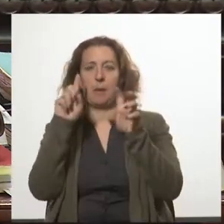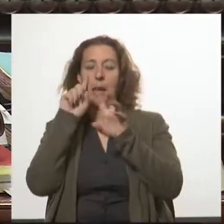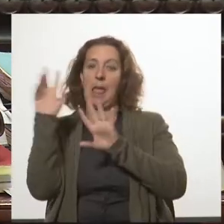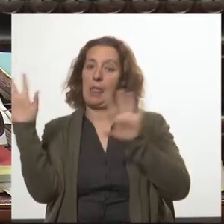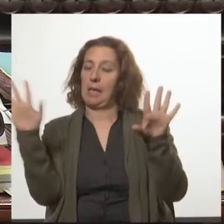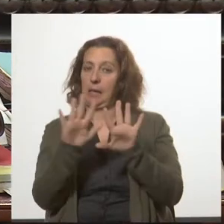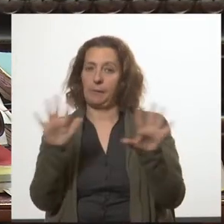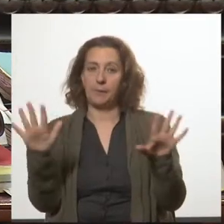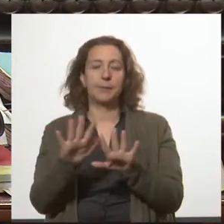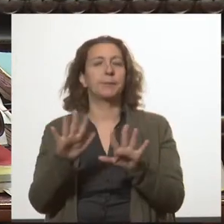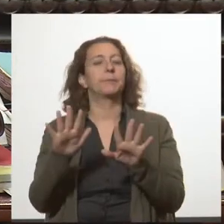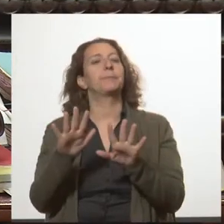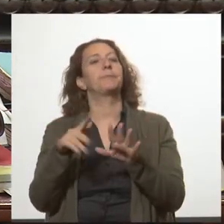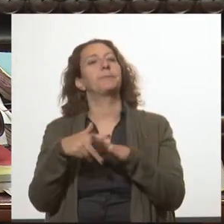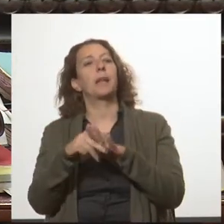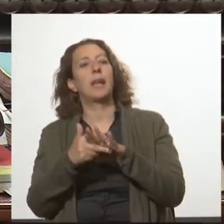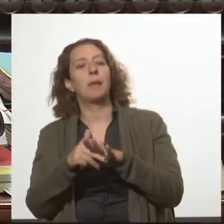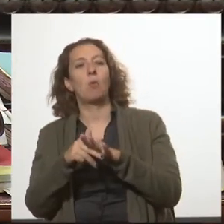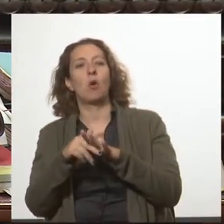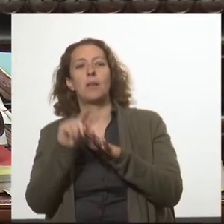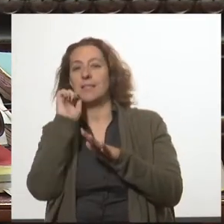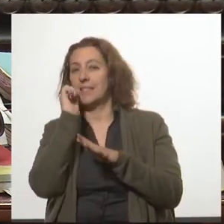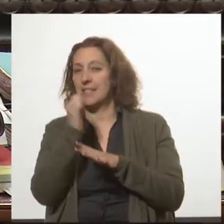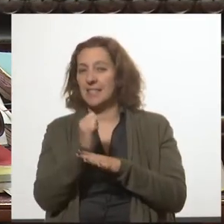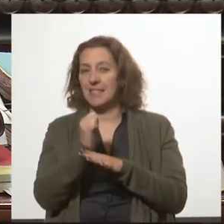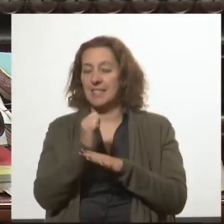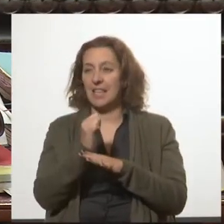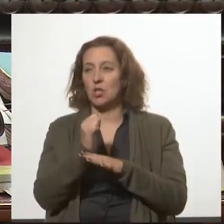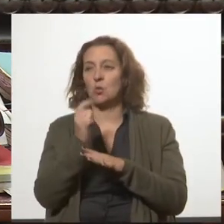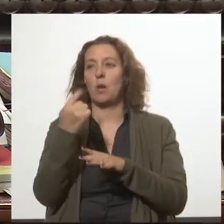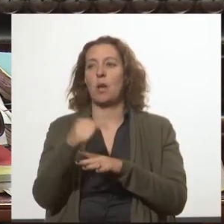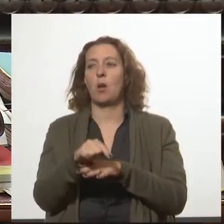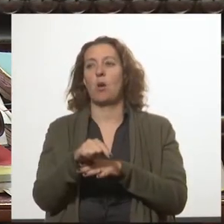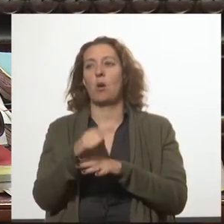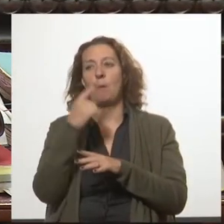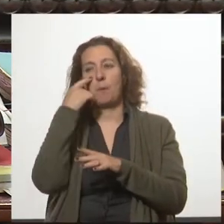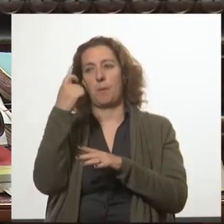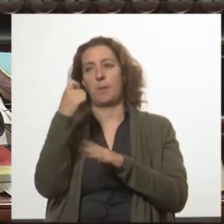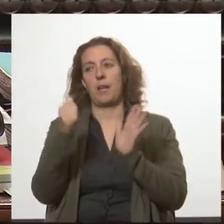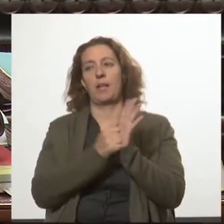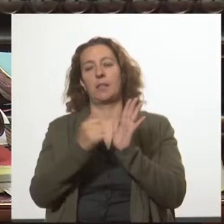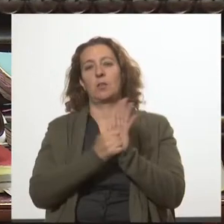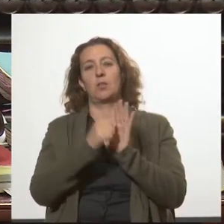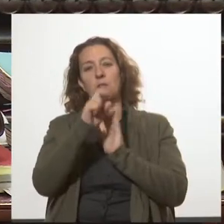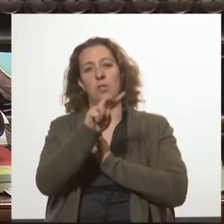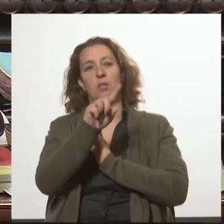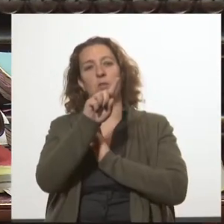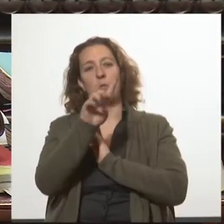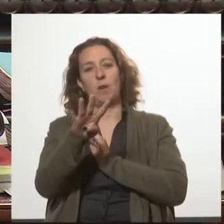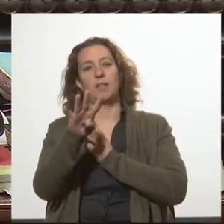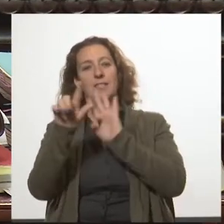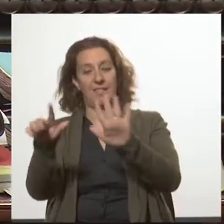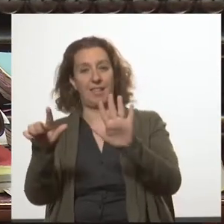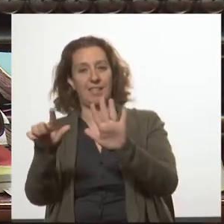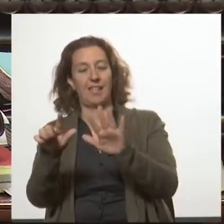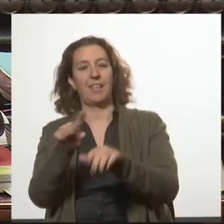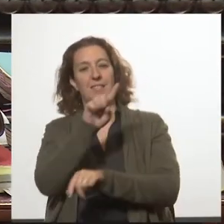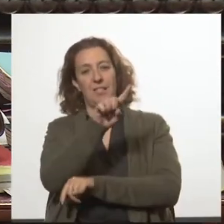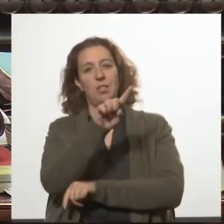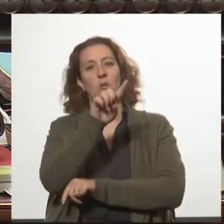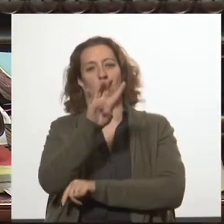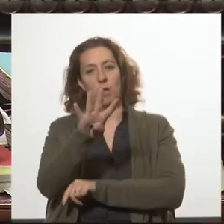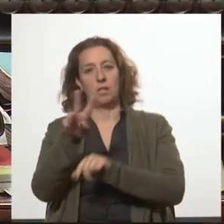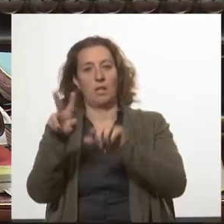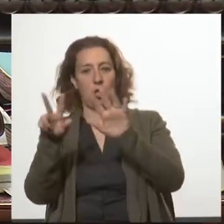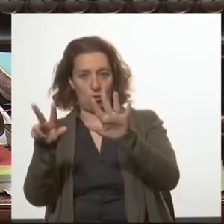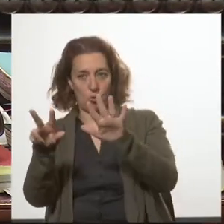mecanismos de censura de los ministros previstos en los artículos 147 y 148